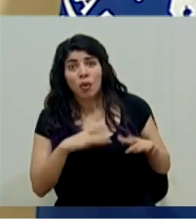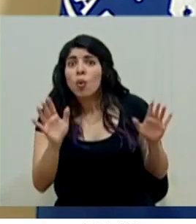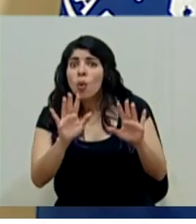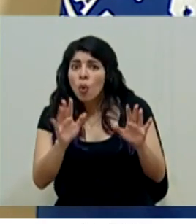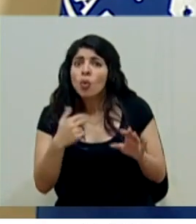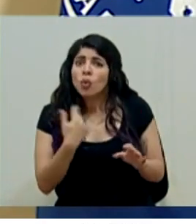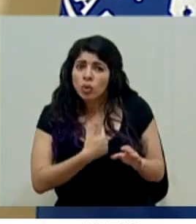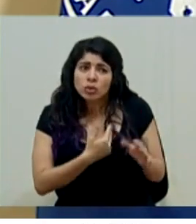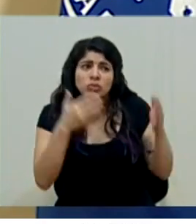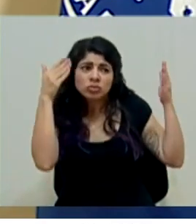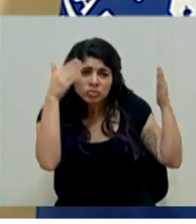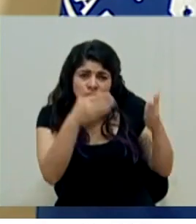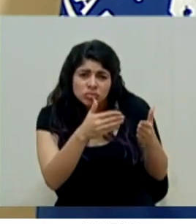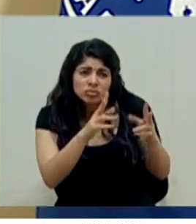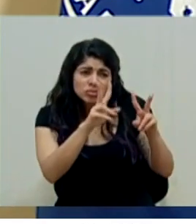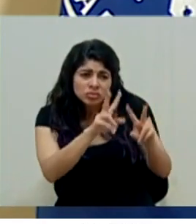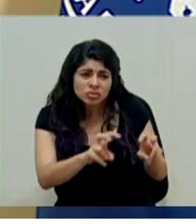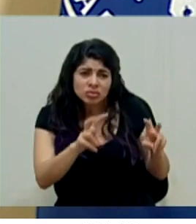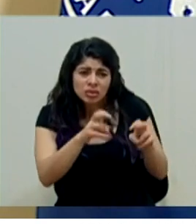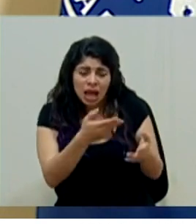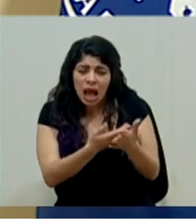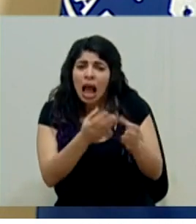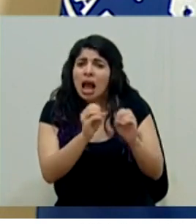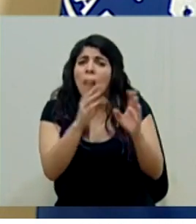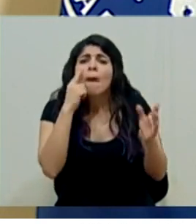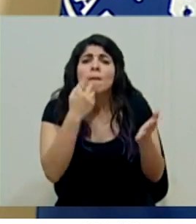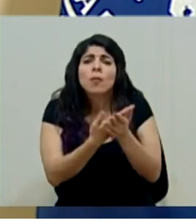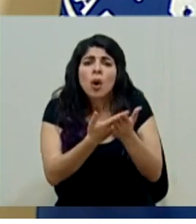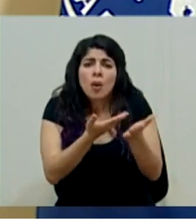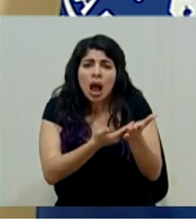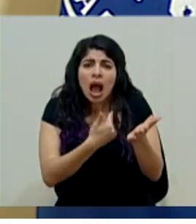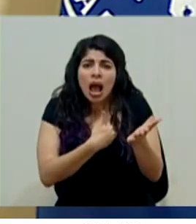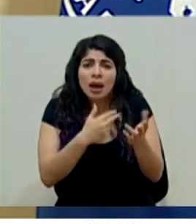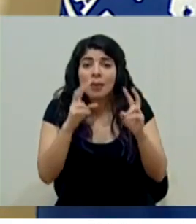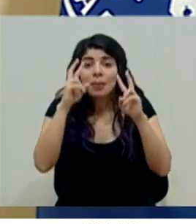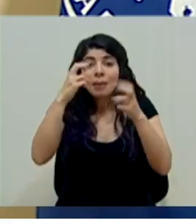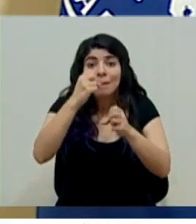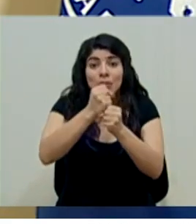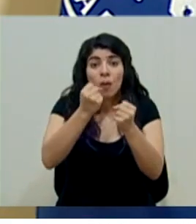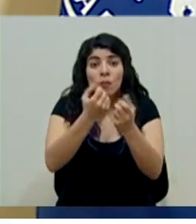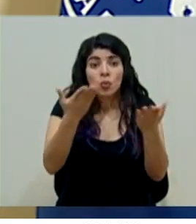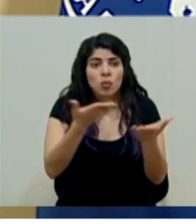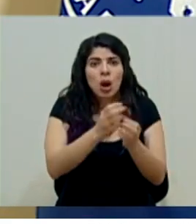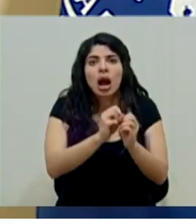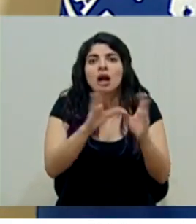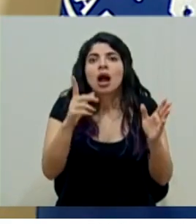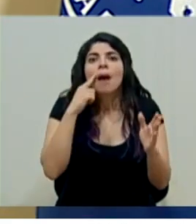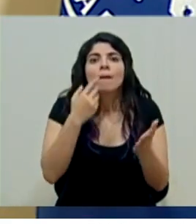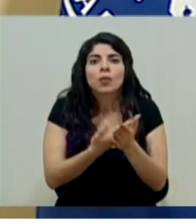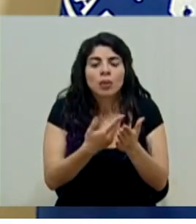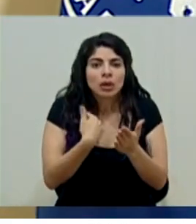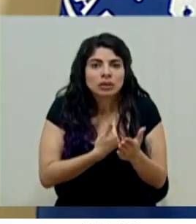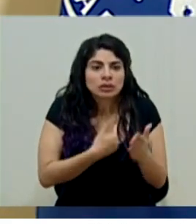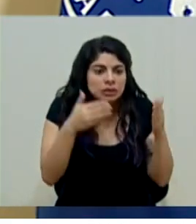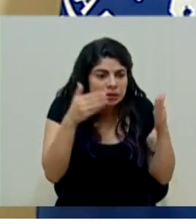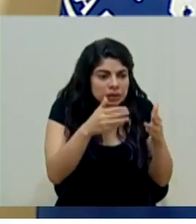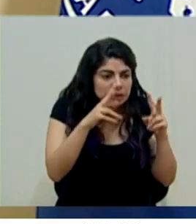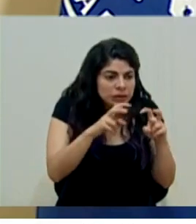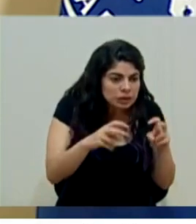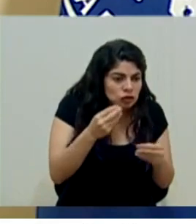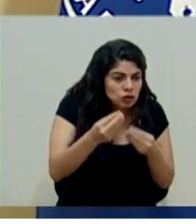Le hemos entrado. Esas son evidencias. El mismo tema del empleo público es una gran evidencia de eso. Necesitamos que se